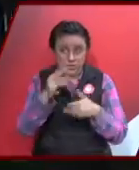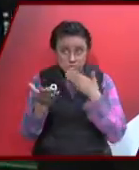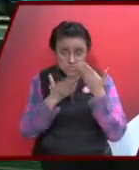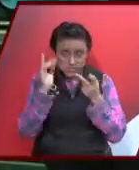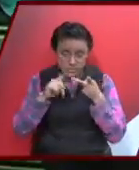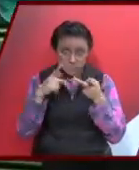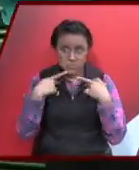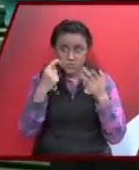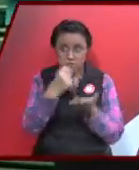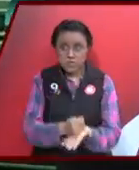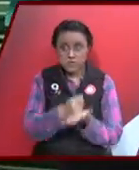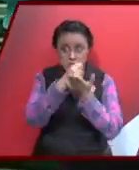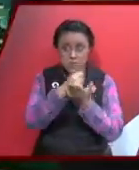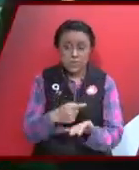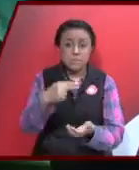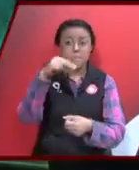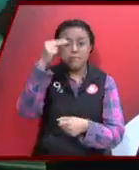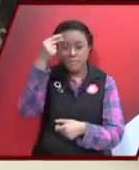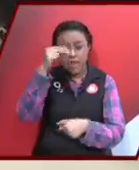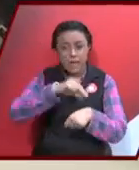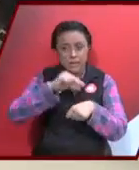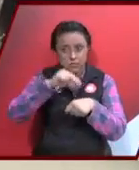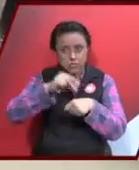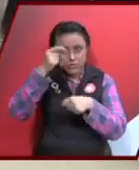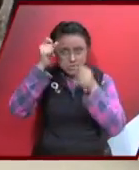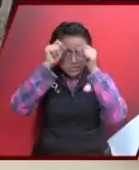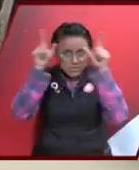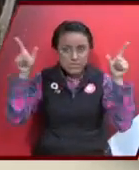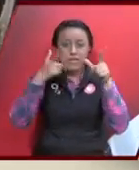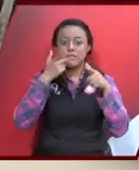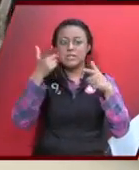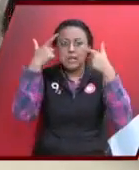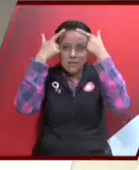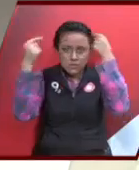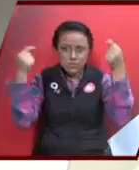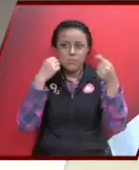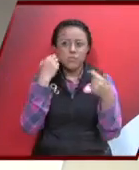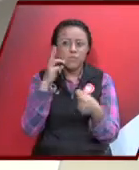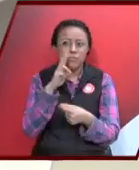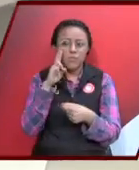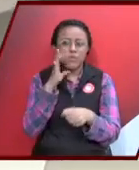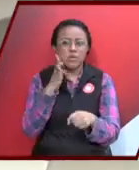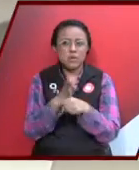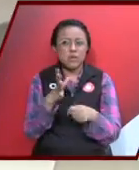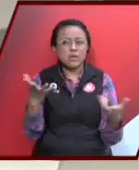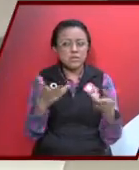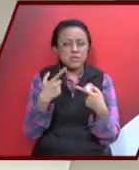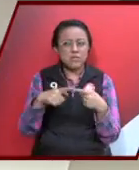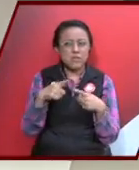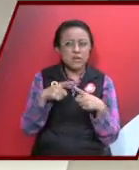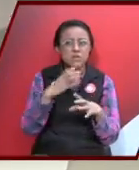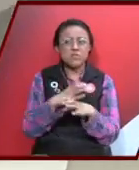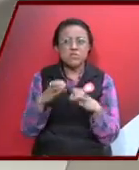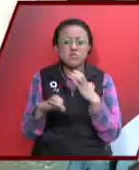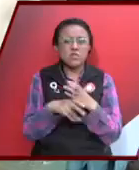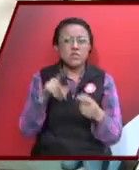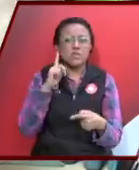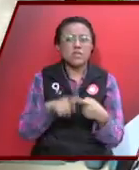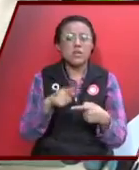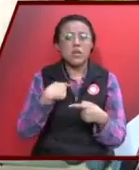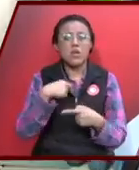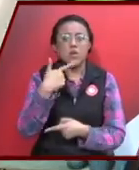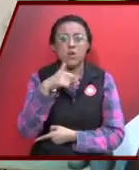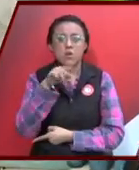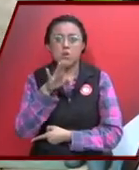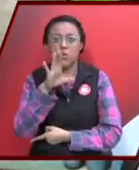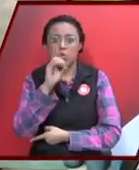se unieron para realizar jornadas médicas para damnificados. Recordemos. Realizamos pruebas de glucosa,